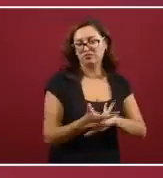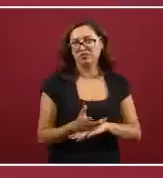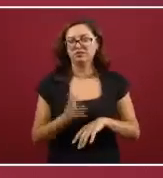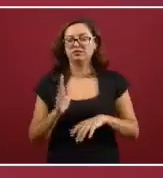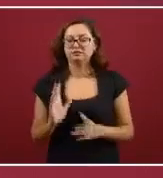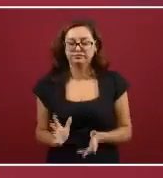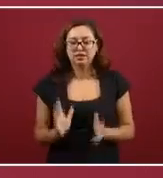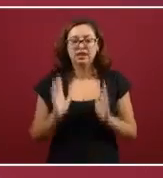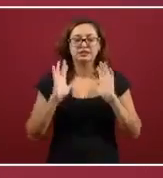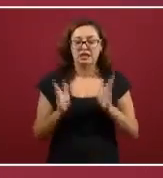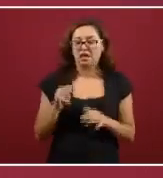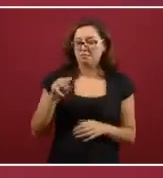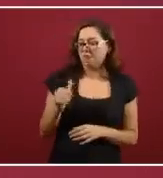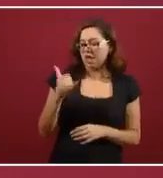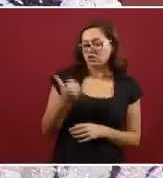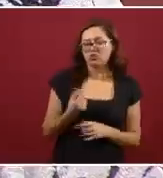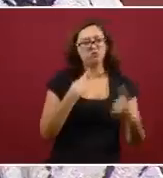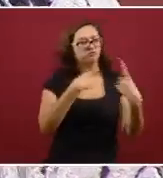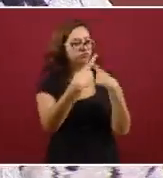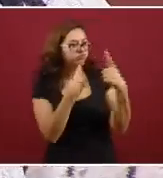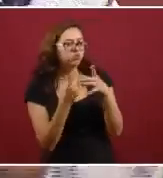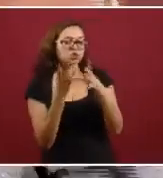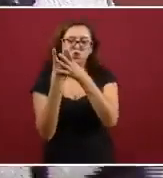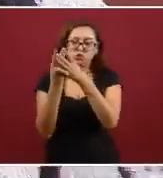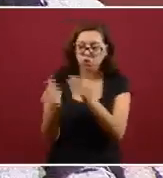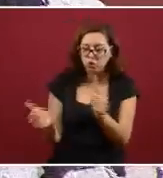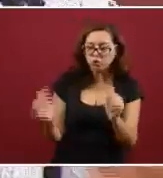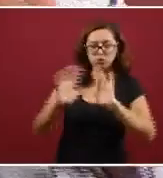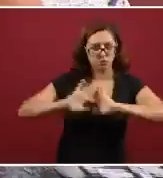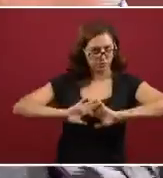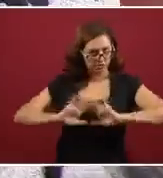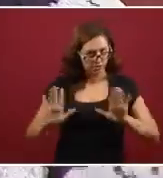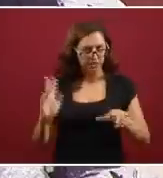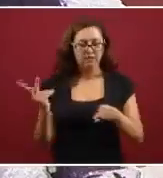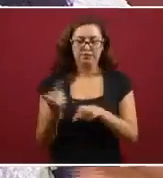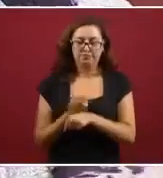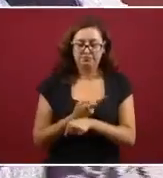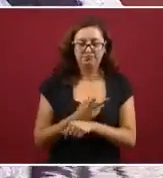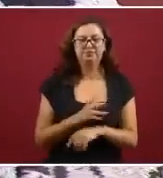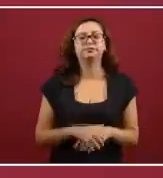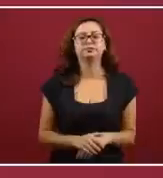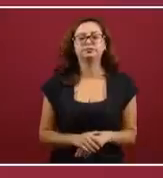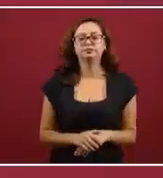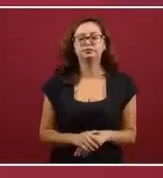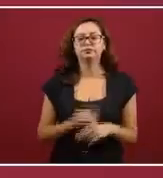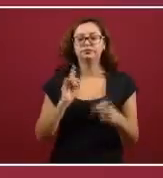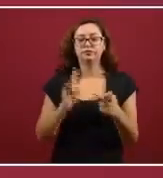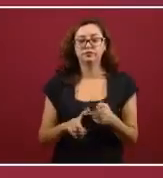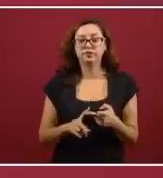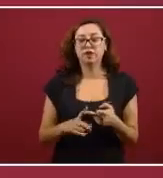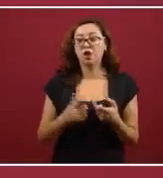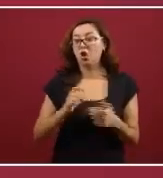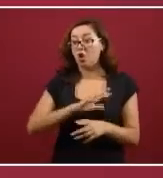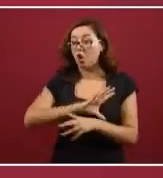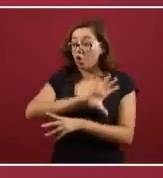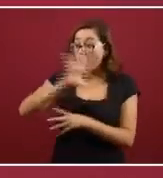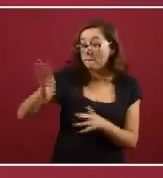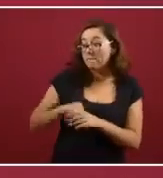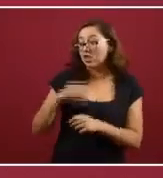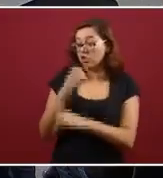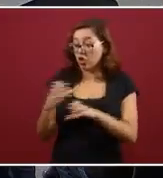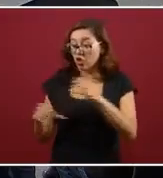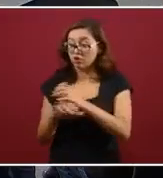lo resolvimos en mayo. Tampoco tiene nada que ver con la amenaza de aranceles a todas las exportaciones